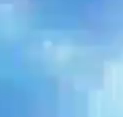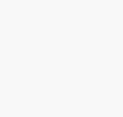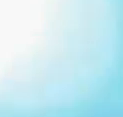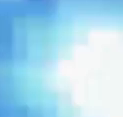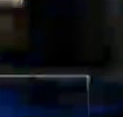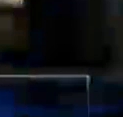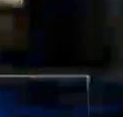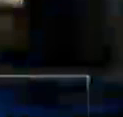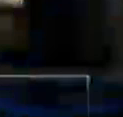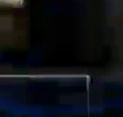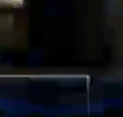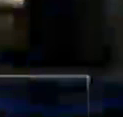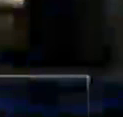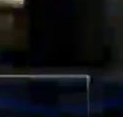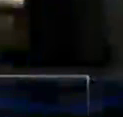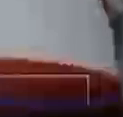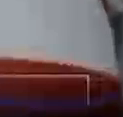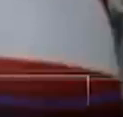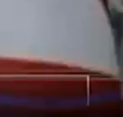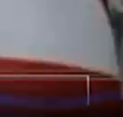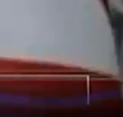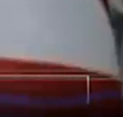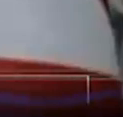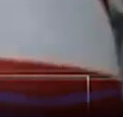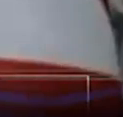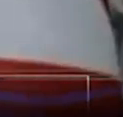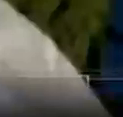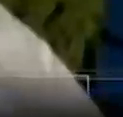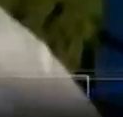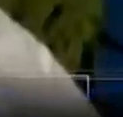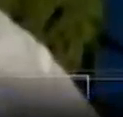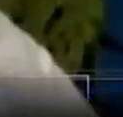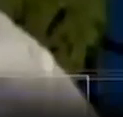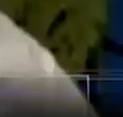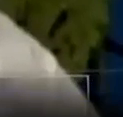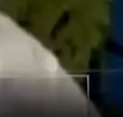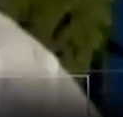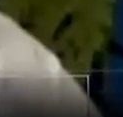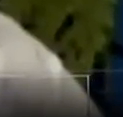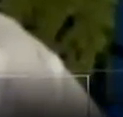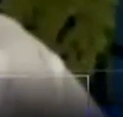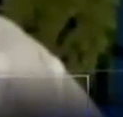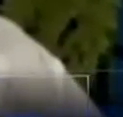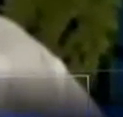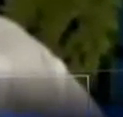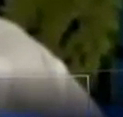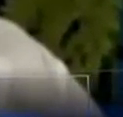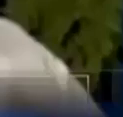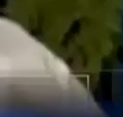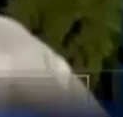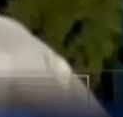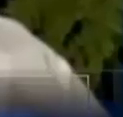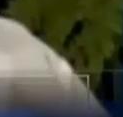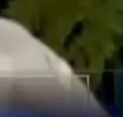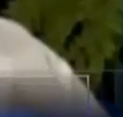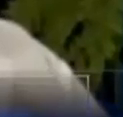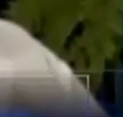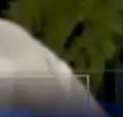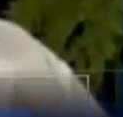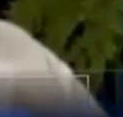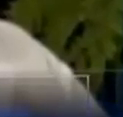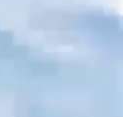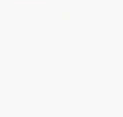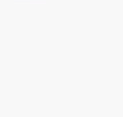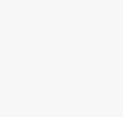militar. Y en lo internacional, presidente de Cuba Raúl Castro respalda los procesos de paz que vive Colombia.